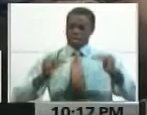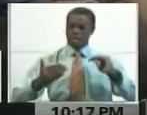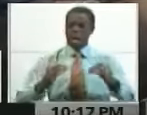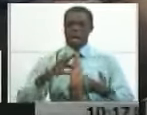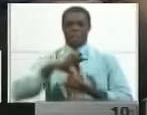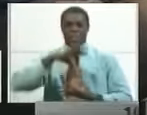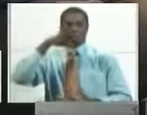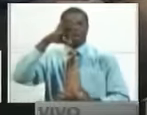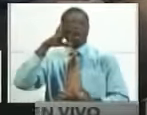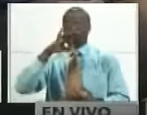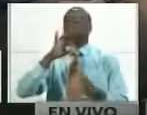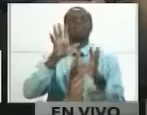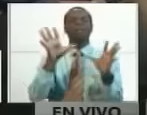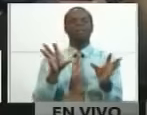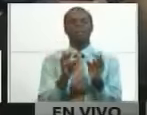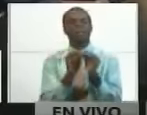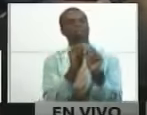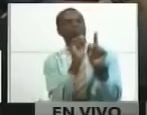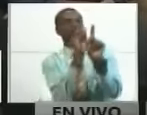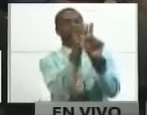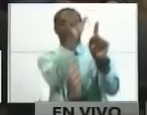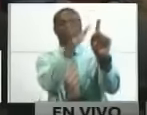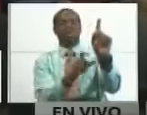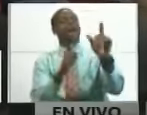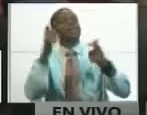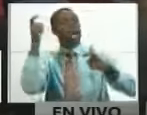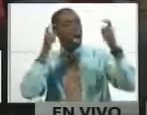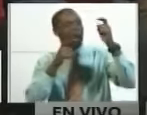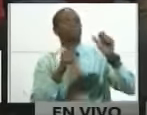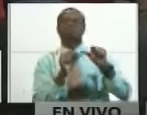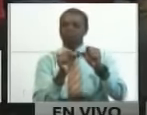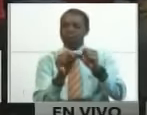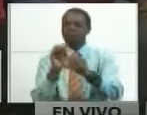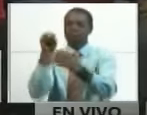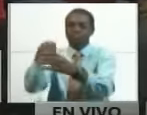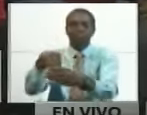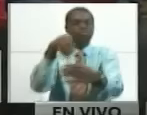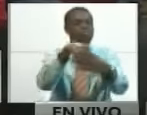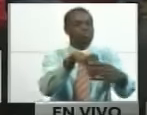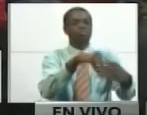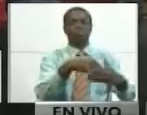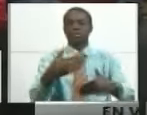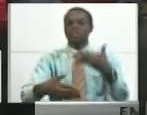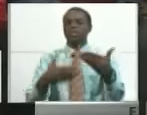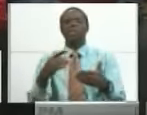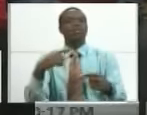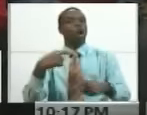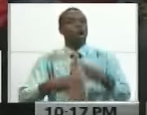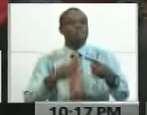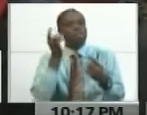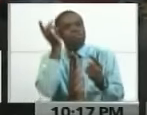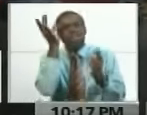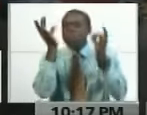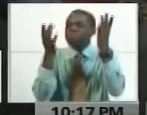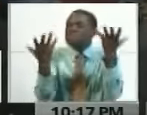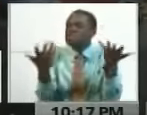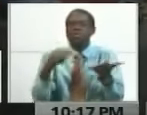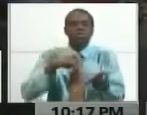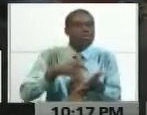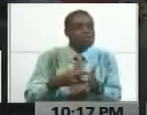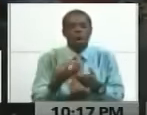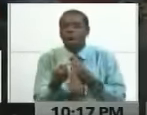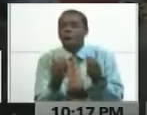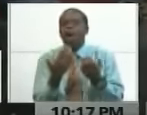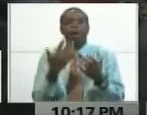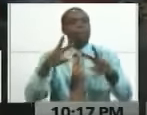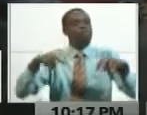comandante Chávez, sí, con una labor permanente, inventándonos todos los días con nuevos métodos, con nuevos discursos,